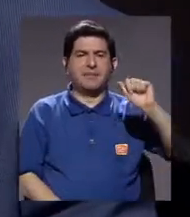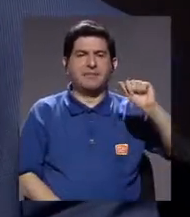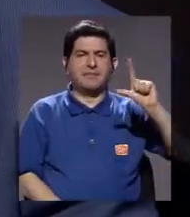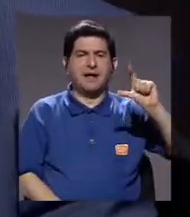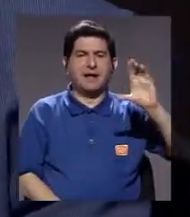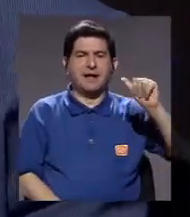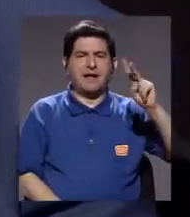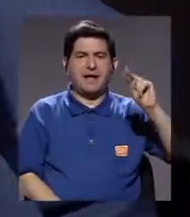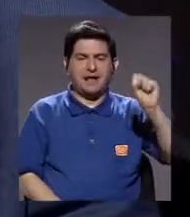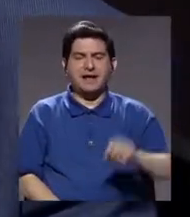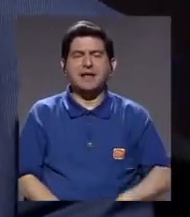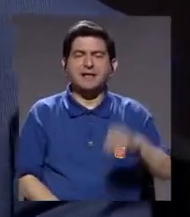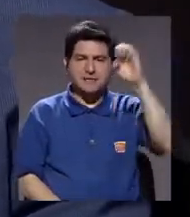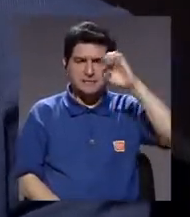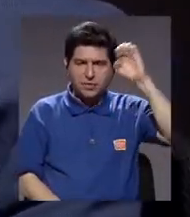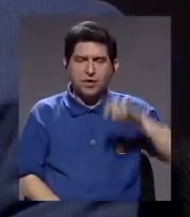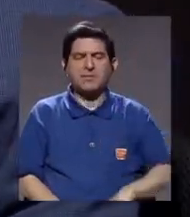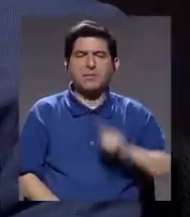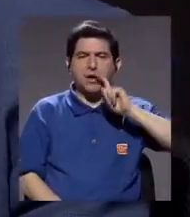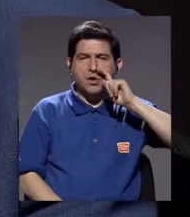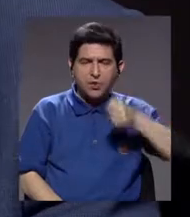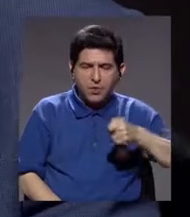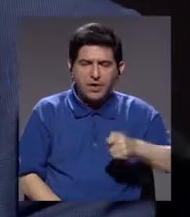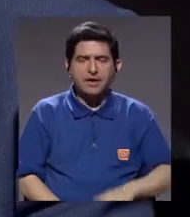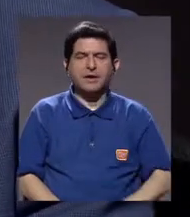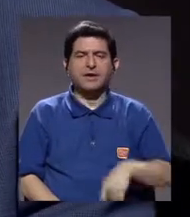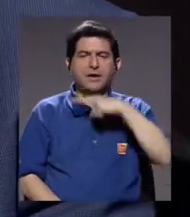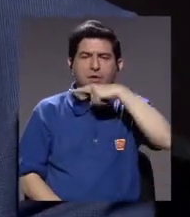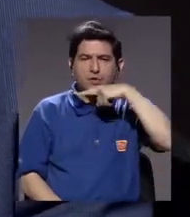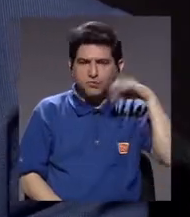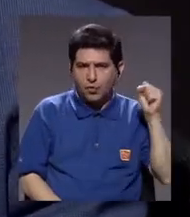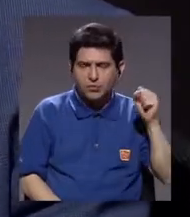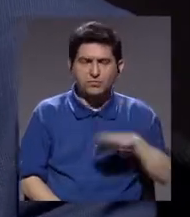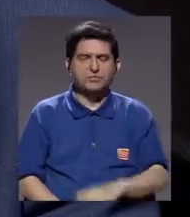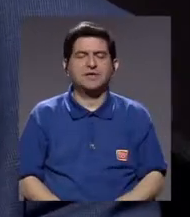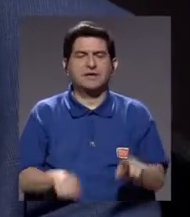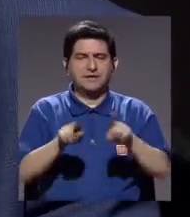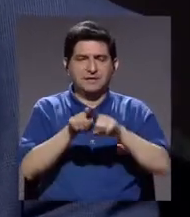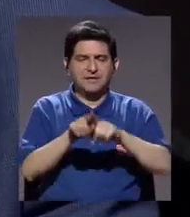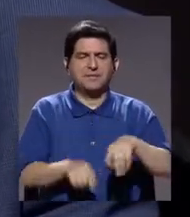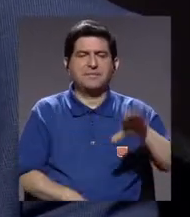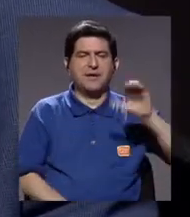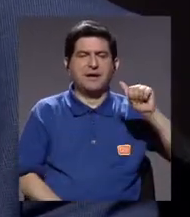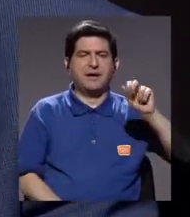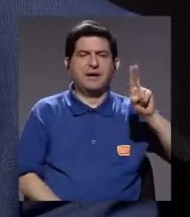arriba Ucrania, Rusia y los Cáucasos.